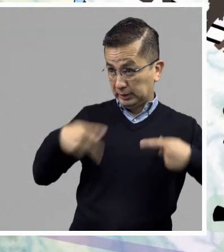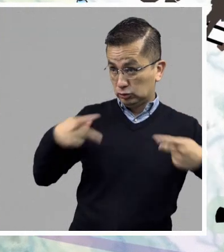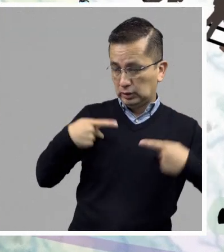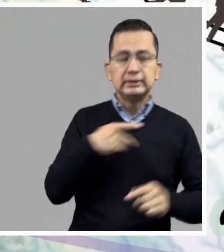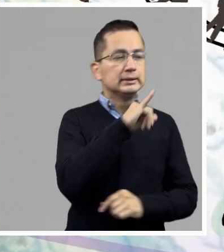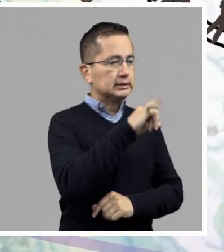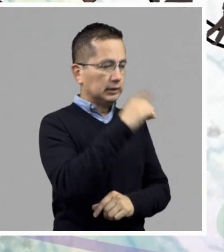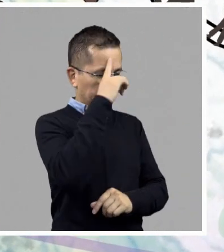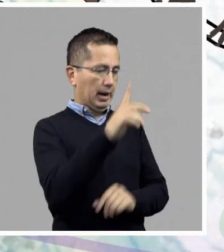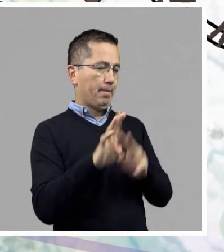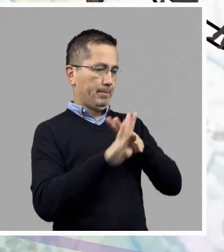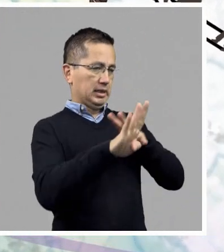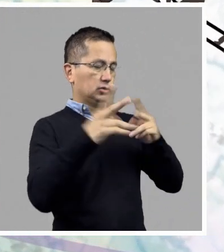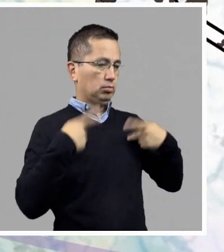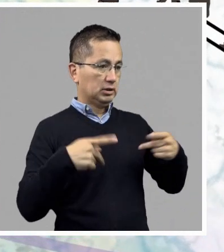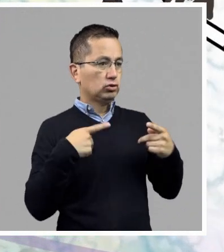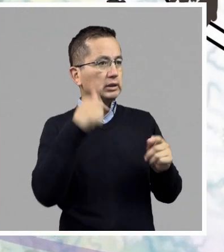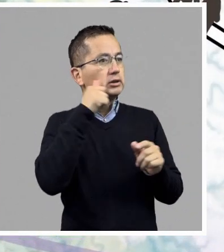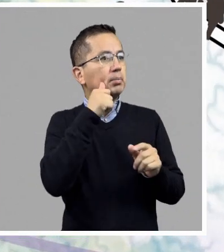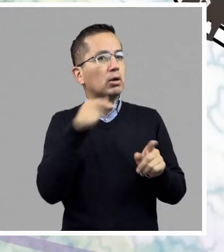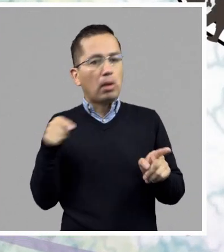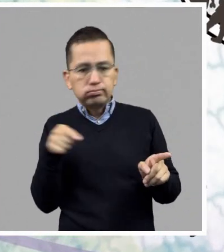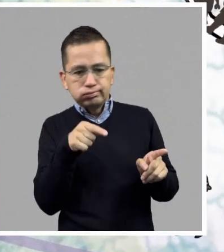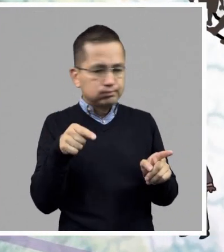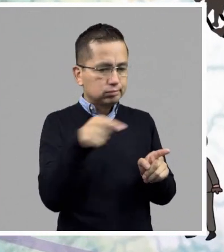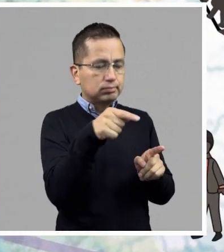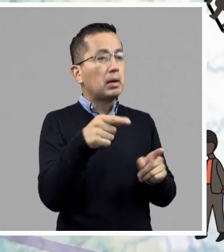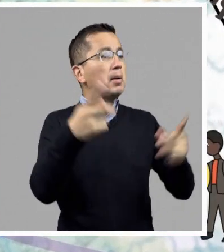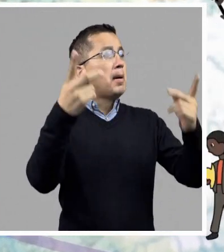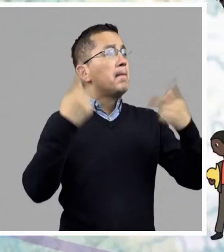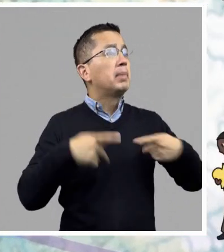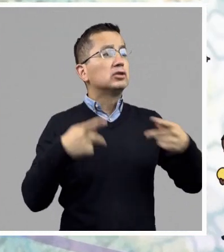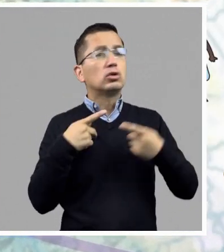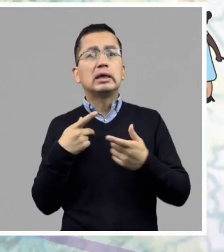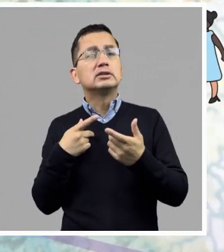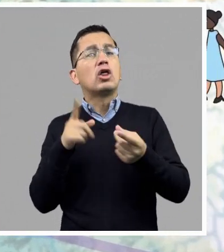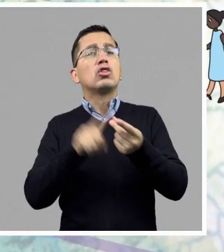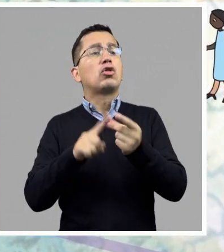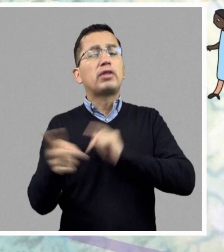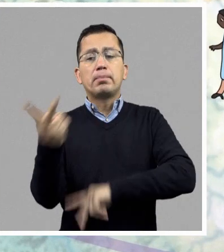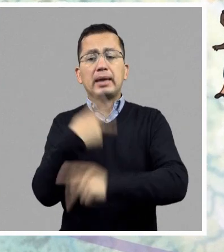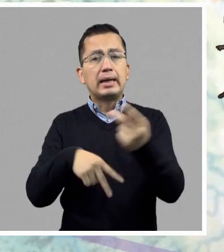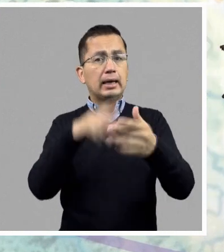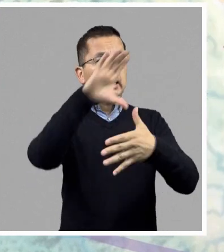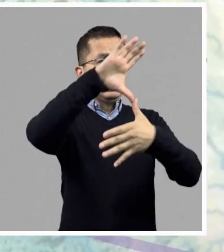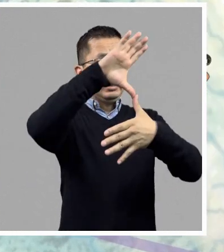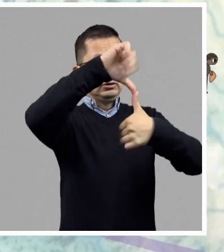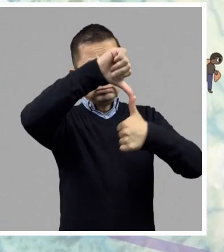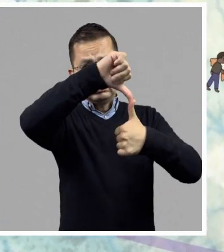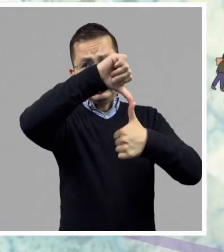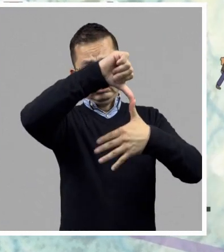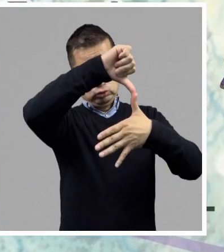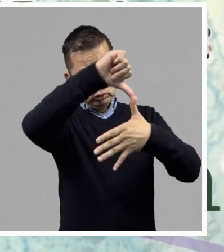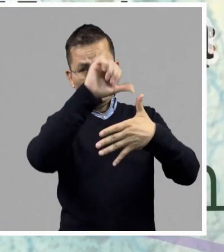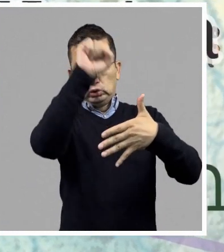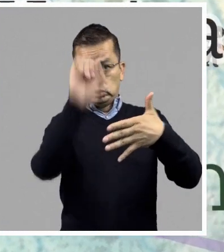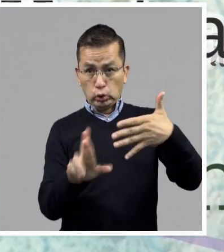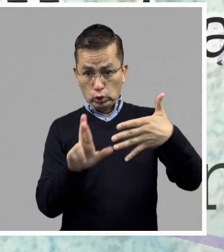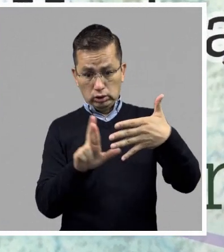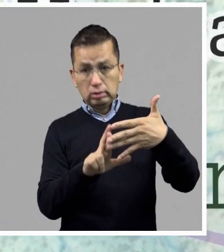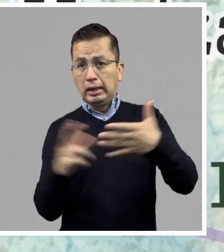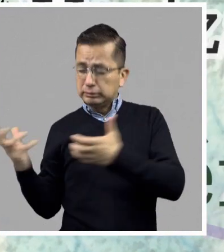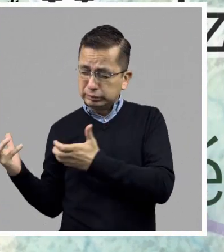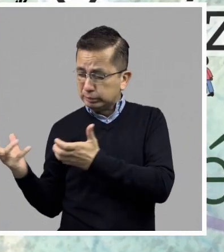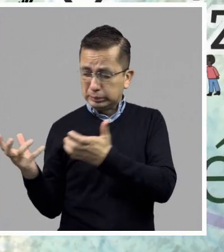migratorias humanas de los últimos años que hay un torrente de personas que vienen desde Suramérica entran a Centroamérica y siguen